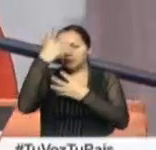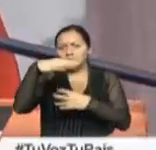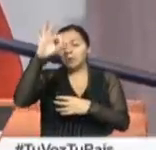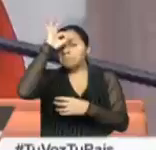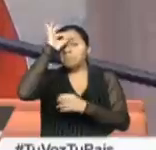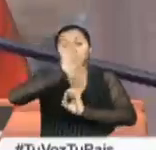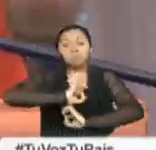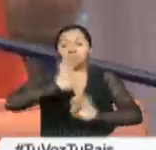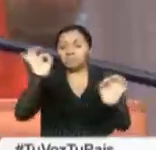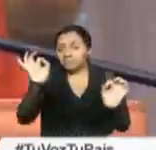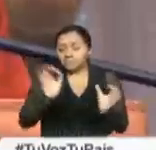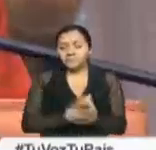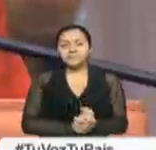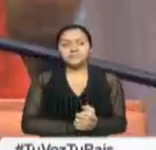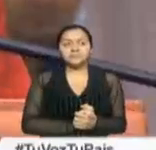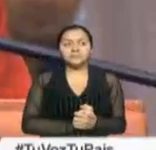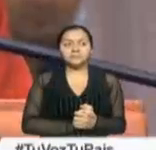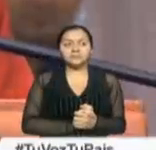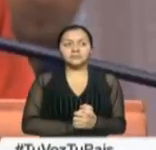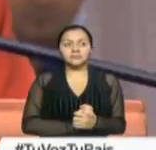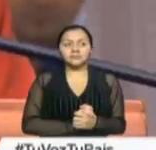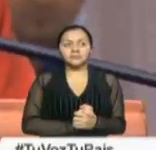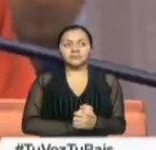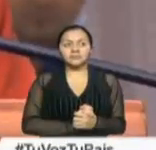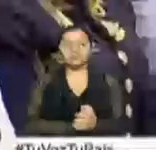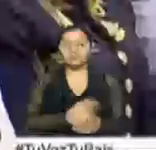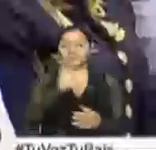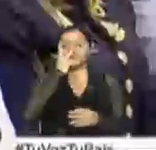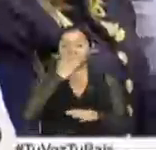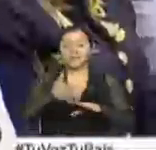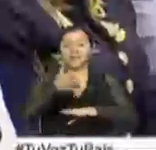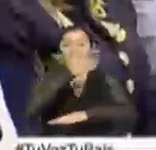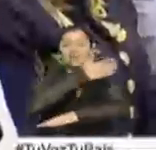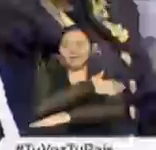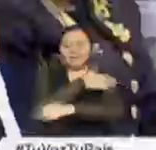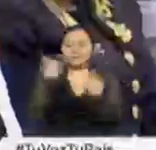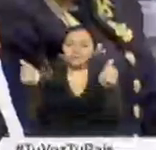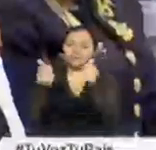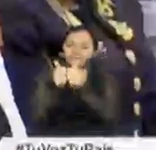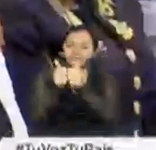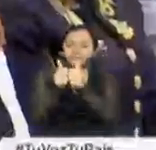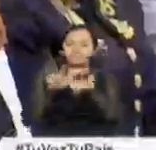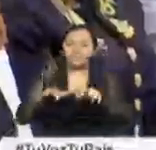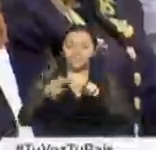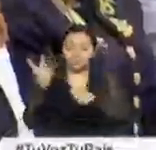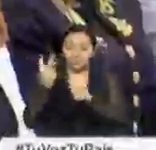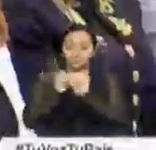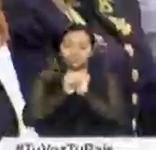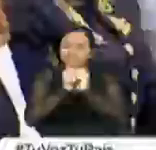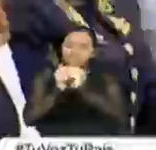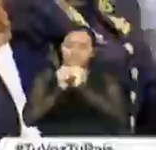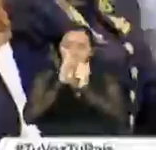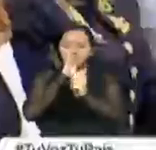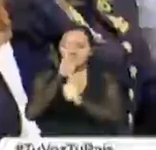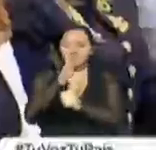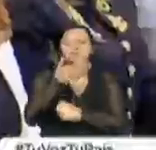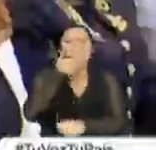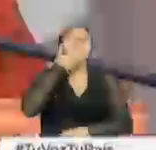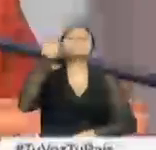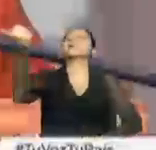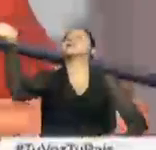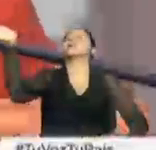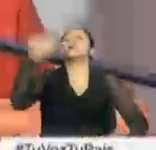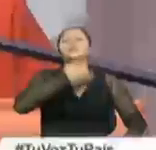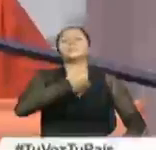al respecto. Como le envié a decir alguna vez con Segismundo y Melibea, es el mejor presidente